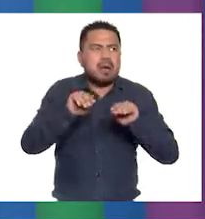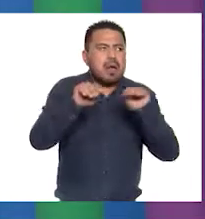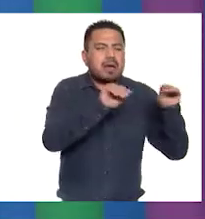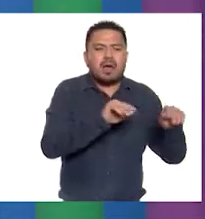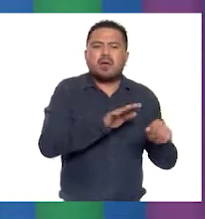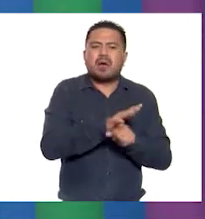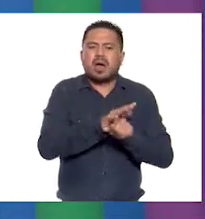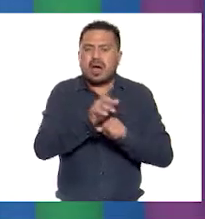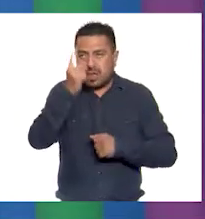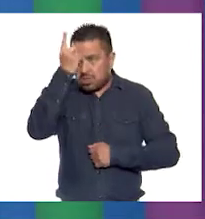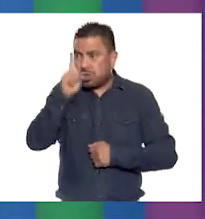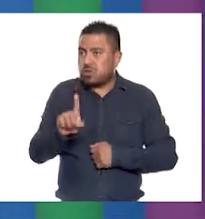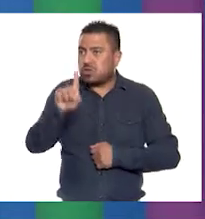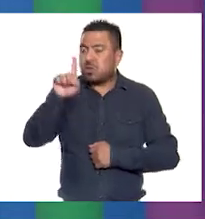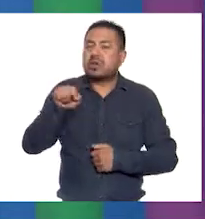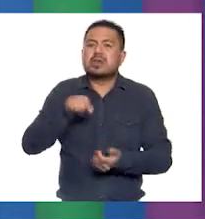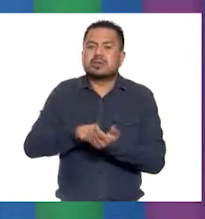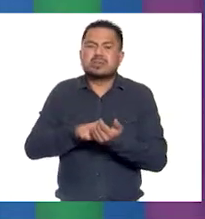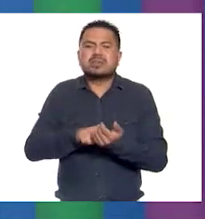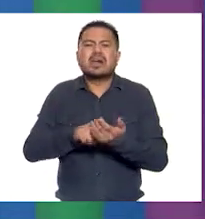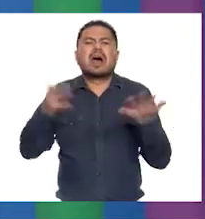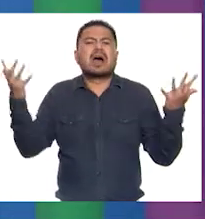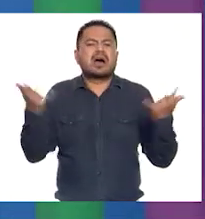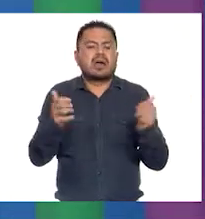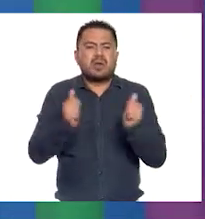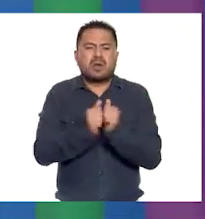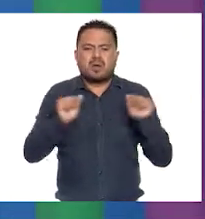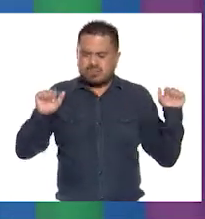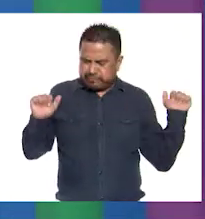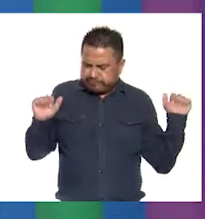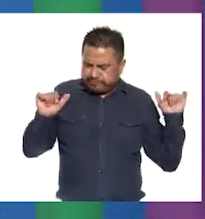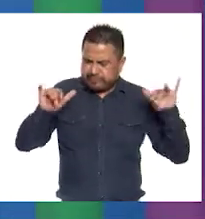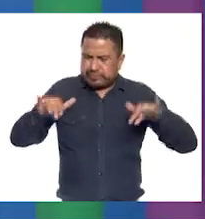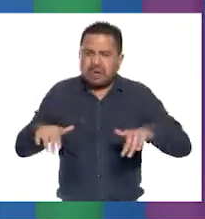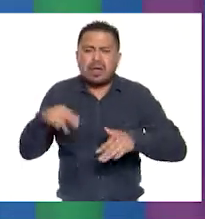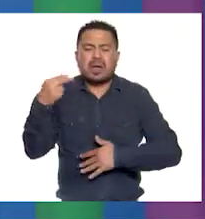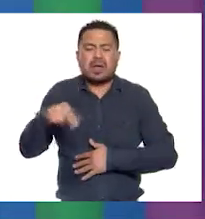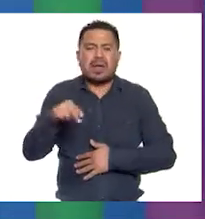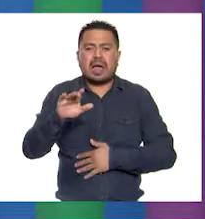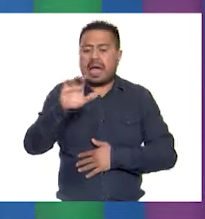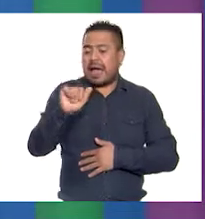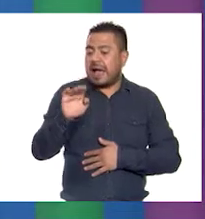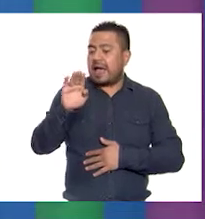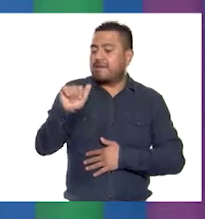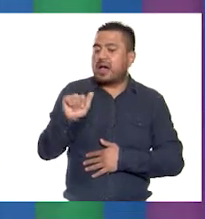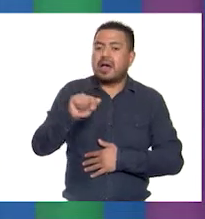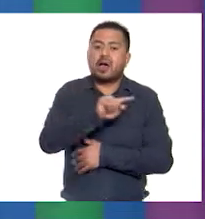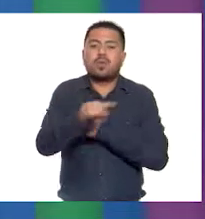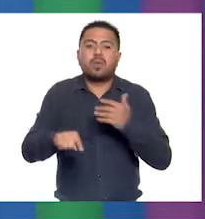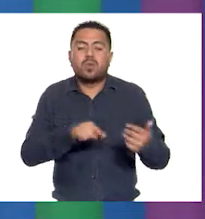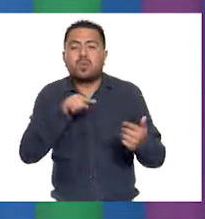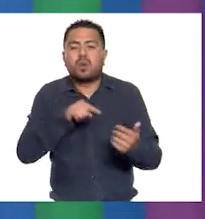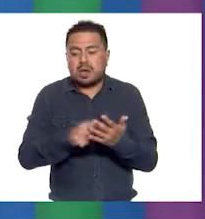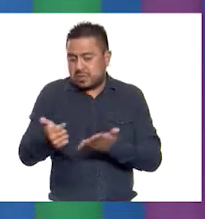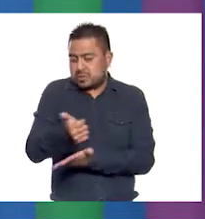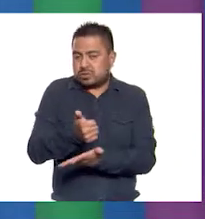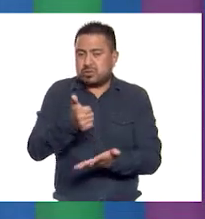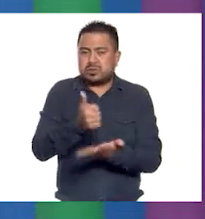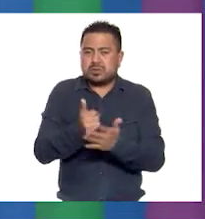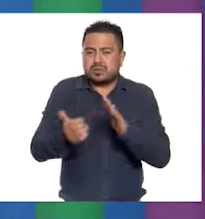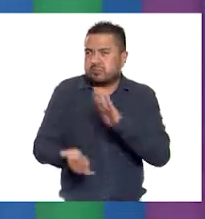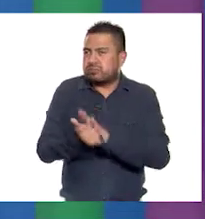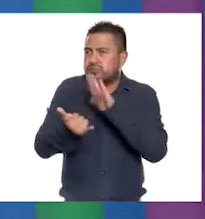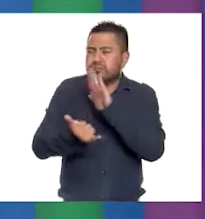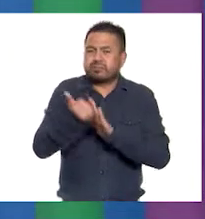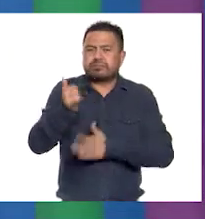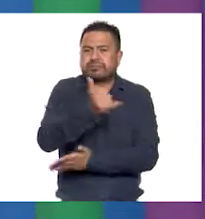el culto a sus dioses lo rendían en un santuario llamado la Caba, ubicado en la ciudad construida